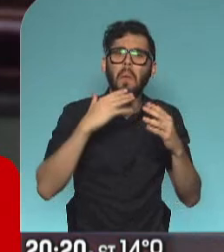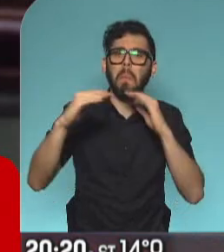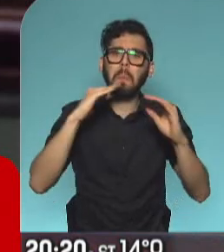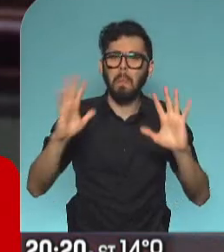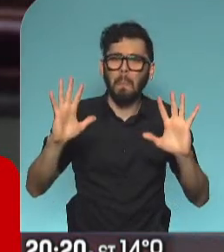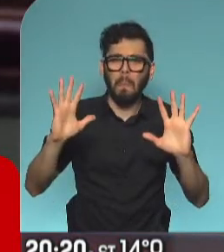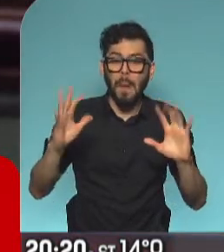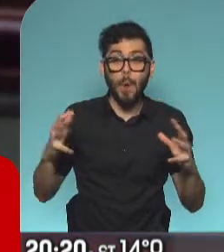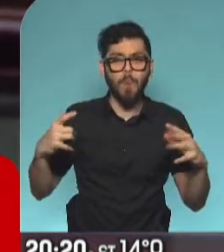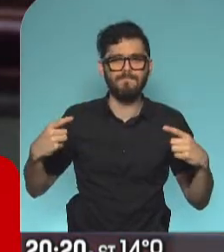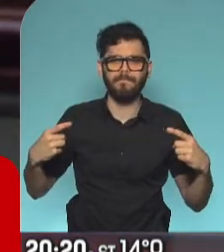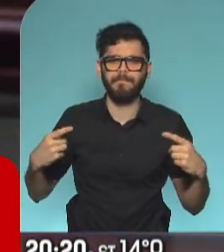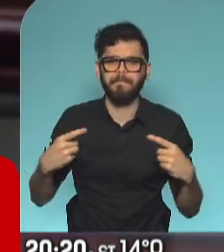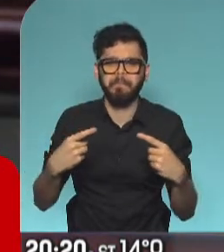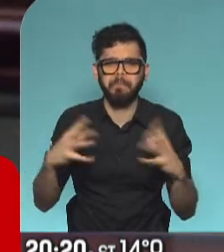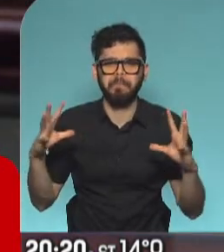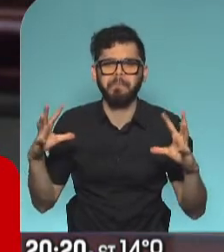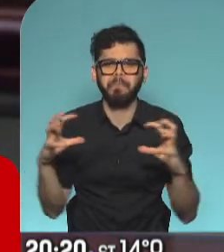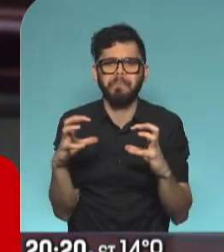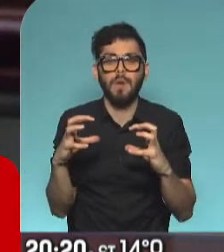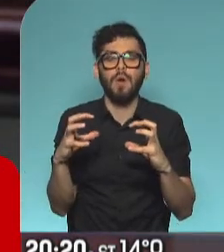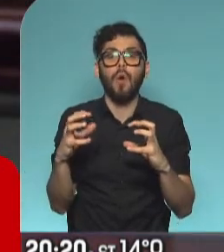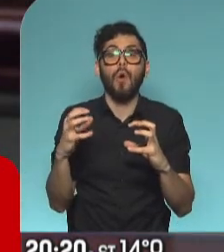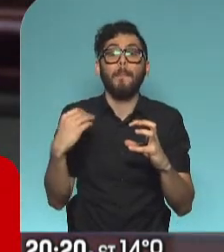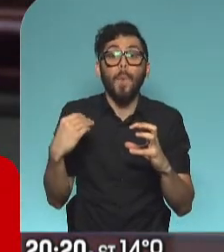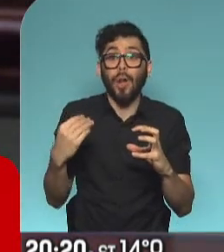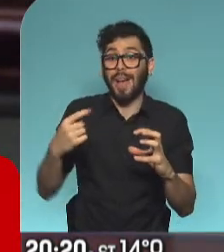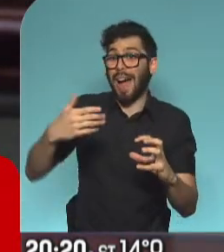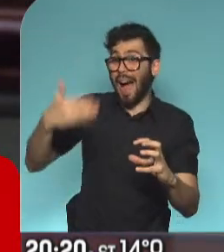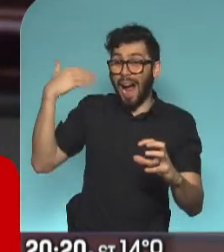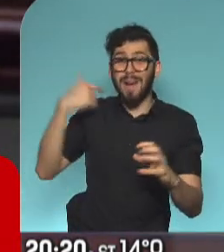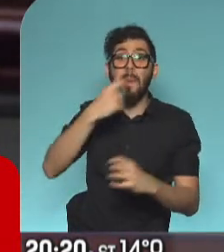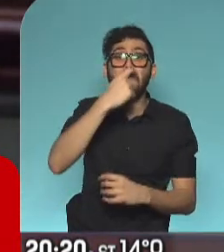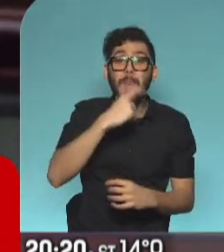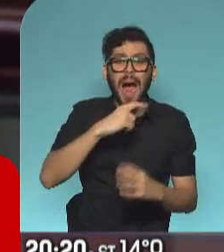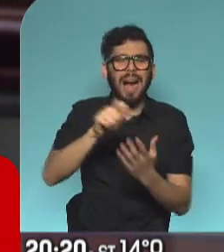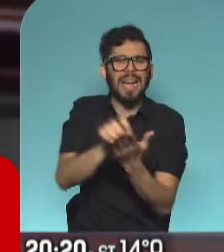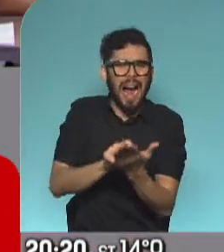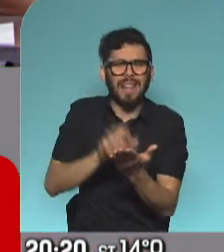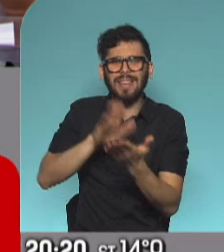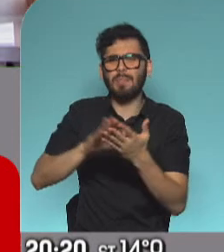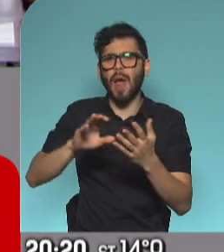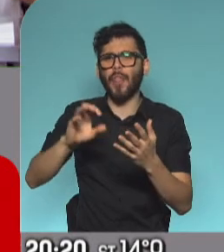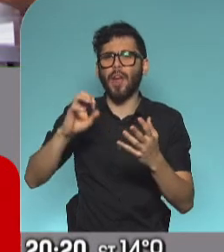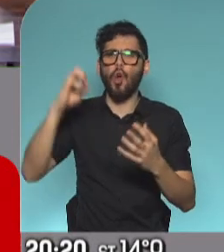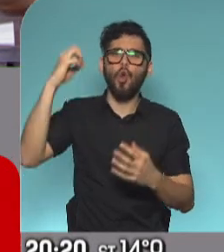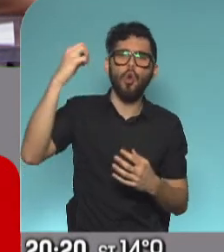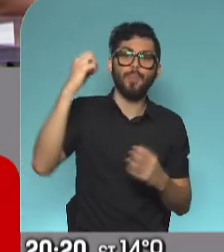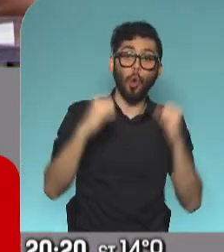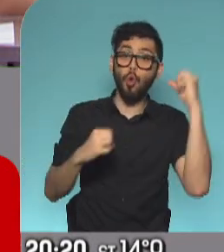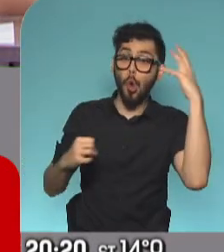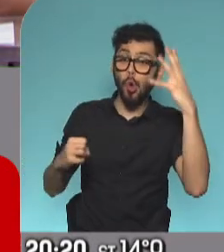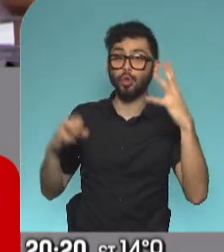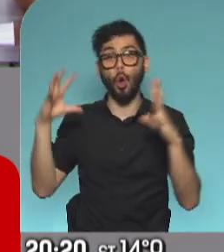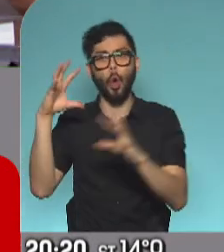directa entre estos dos sectores. Después, todo esto viene después de una carta de Mauricio Macri en la que habla de luz u oscuridad. Venimos de una semana muy tensa con